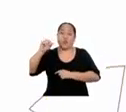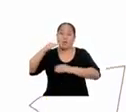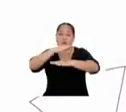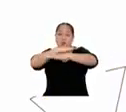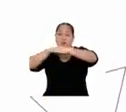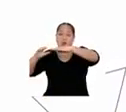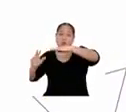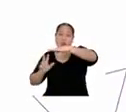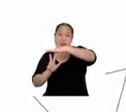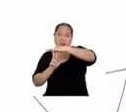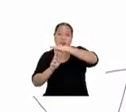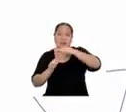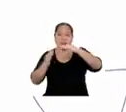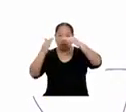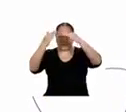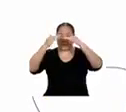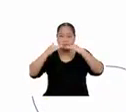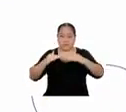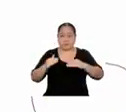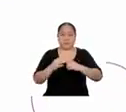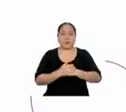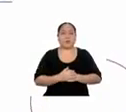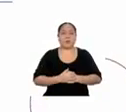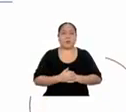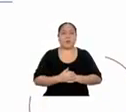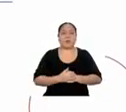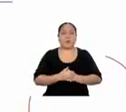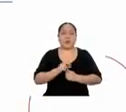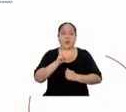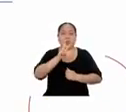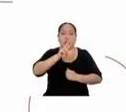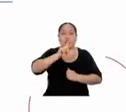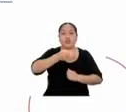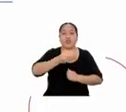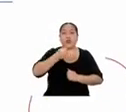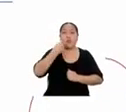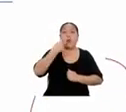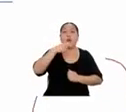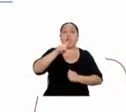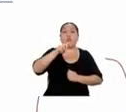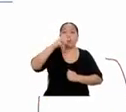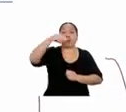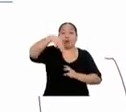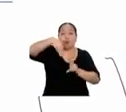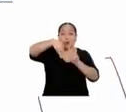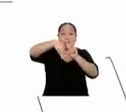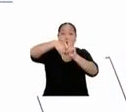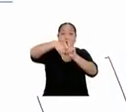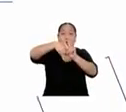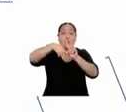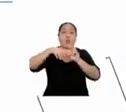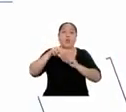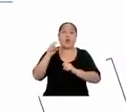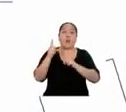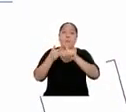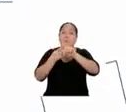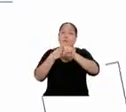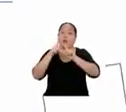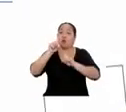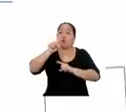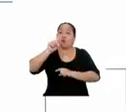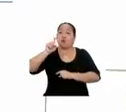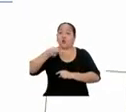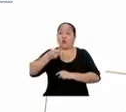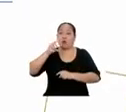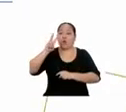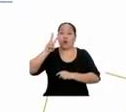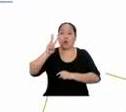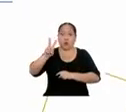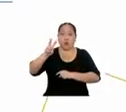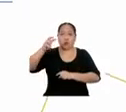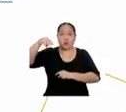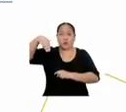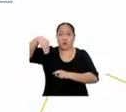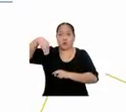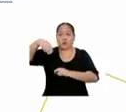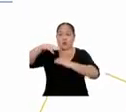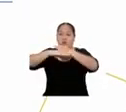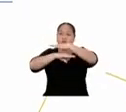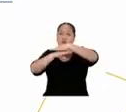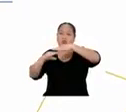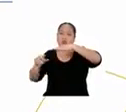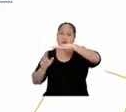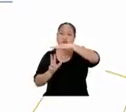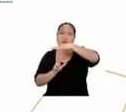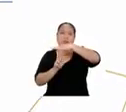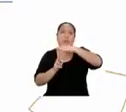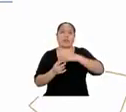Entonces, reemplazando, tenemos 2,11 metros cuadrados por 1,2 metros entre